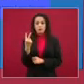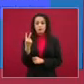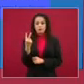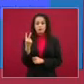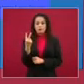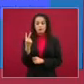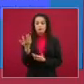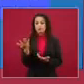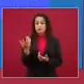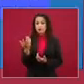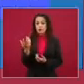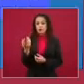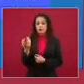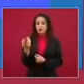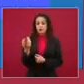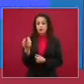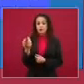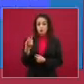Somos